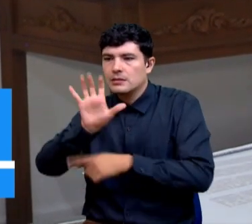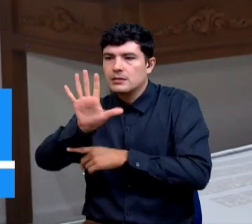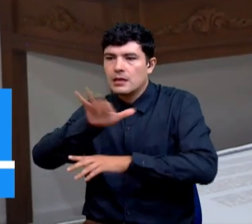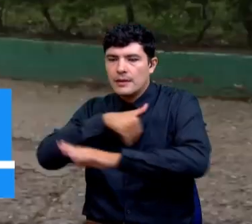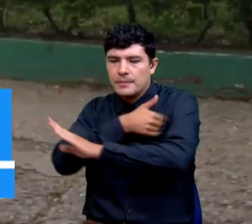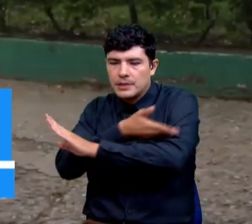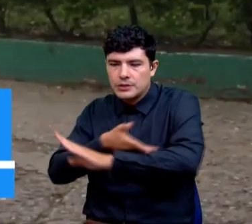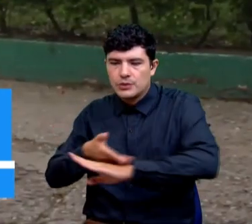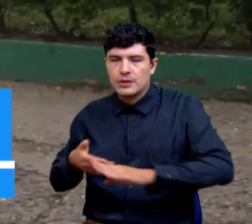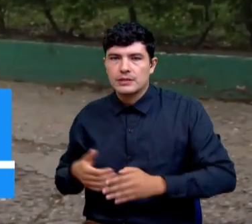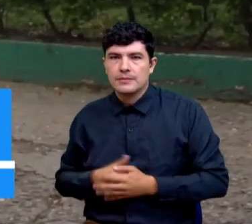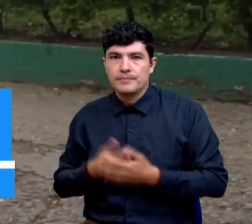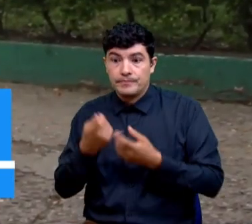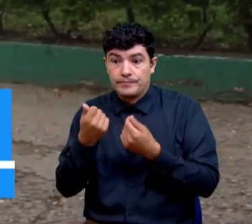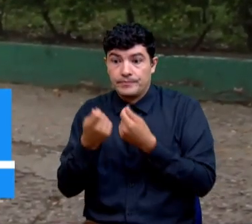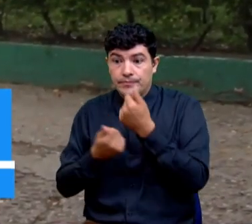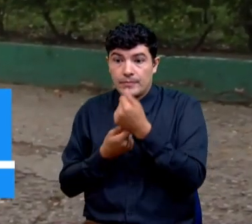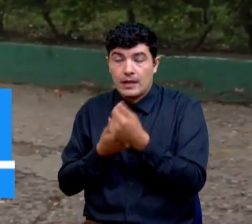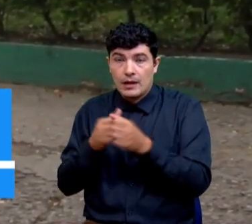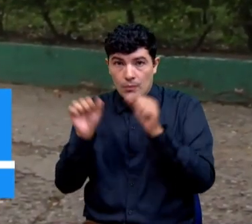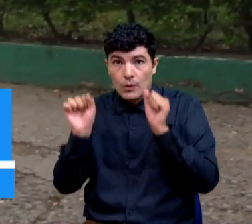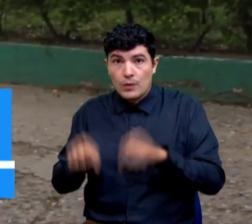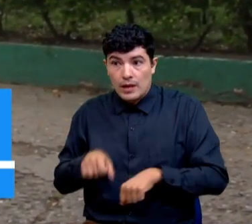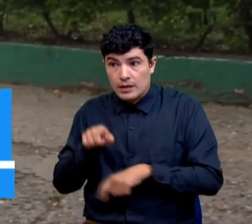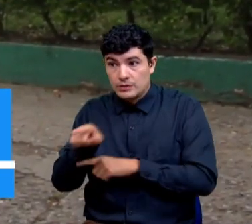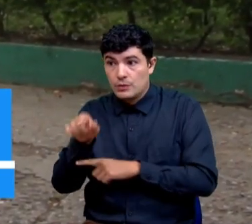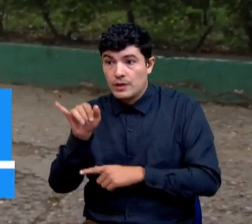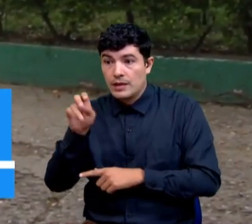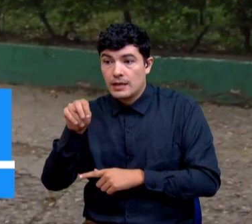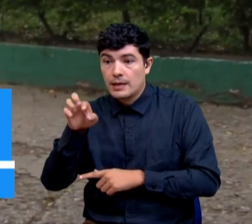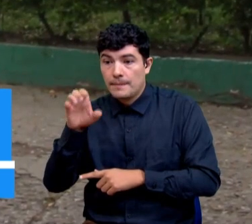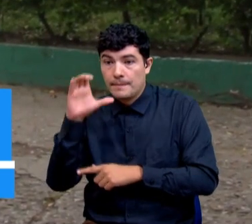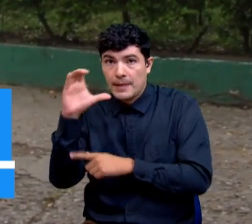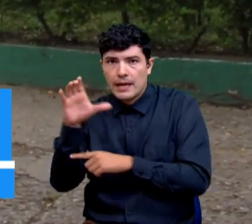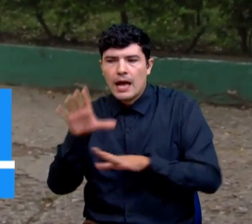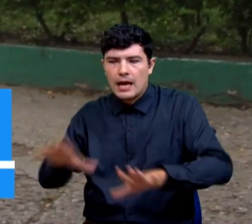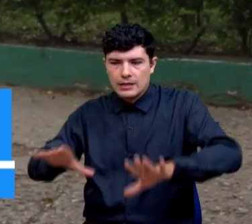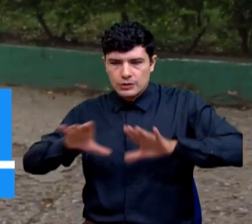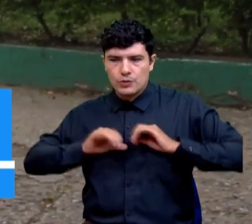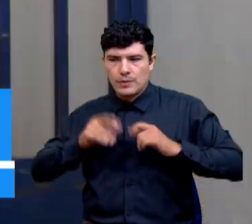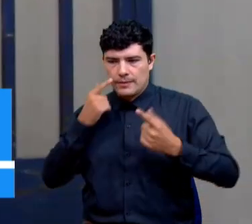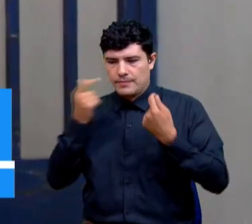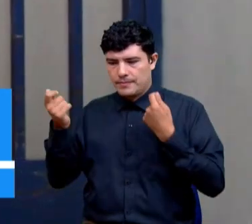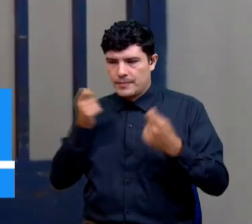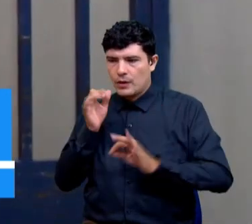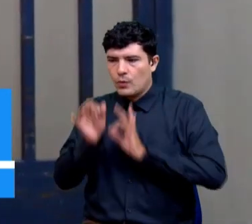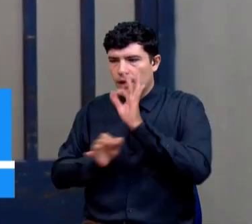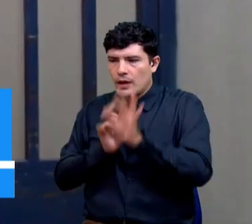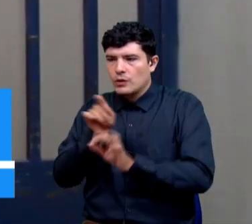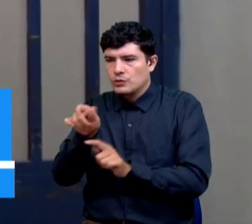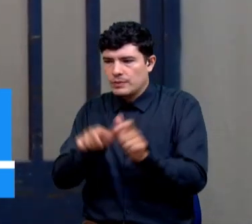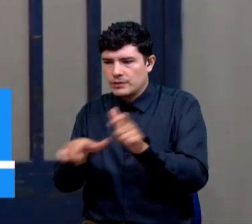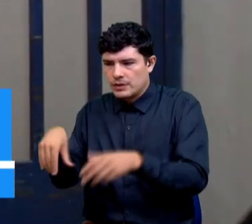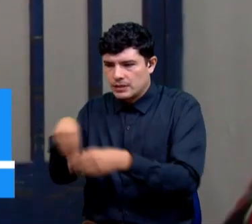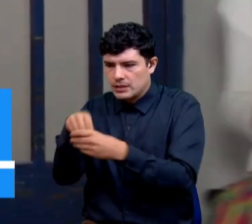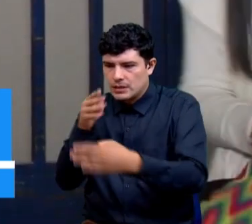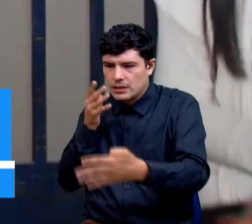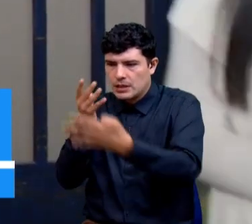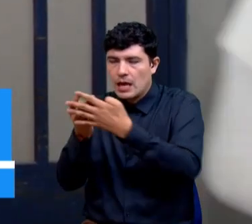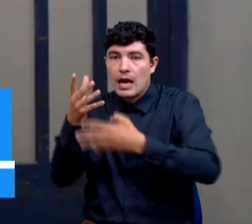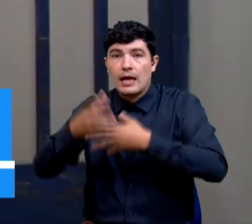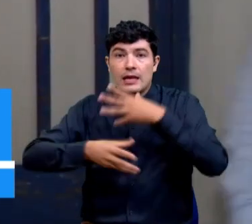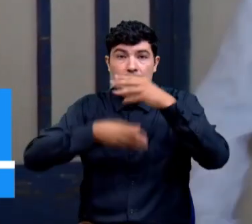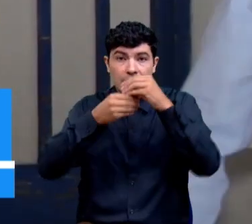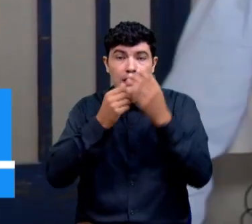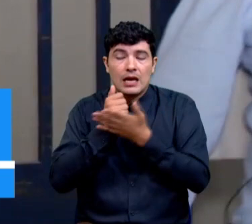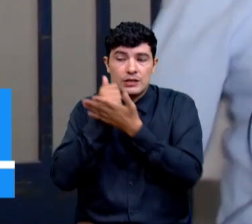de pesos, recursos que le permitirán al INPEC asumir de la mejor manera la custodia de las personas privadas de la libertad y ayudar